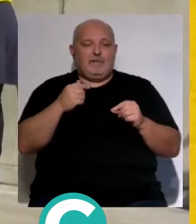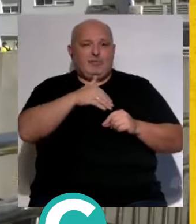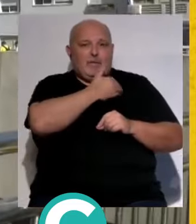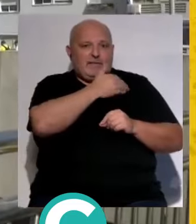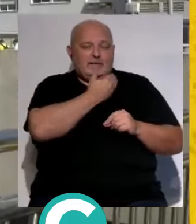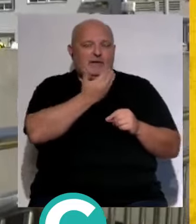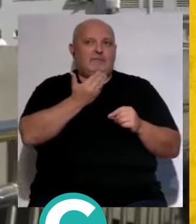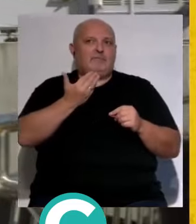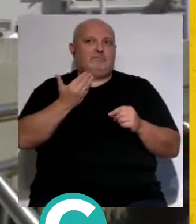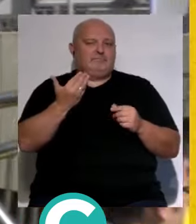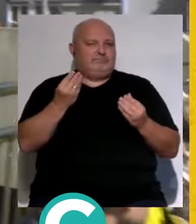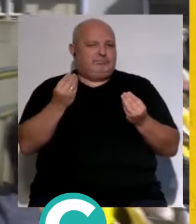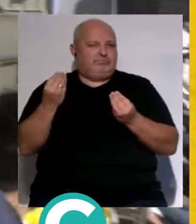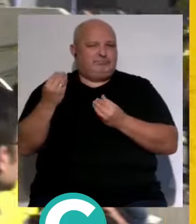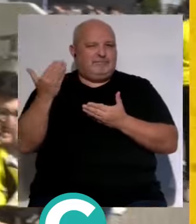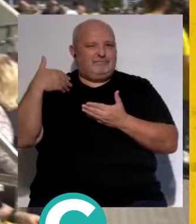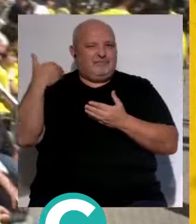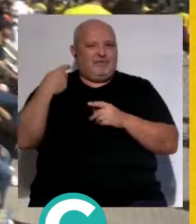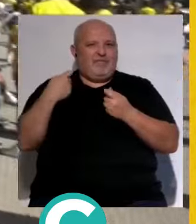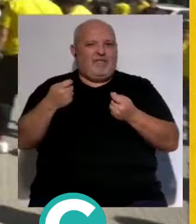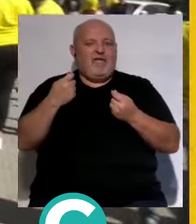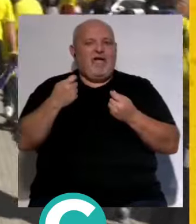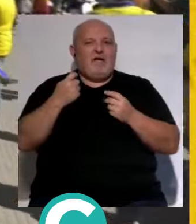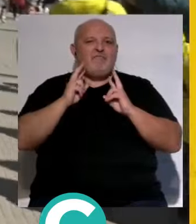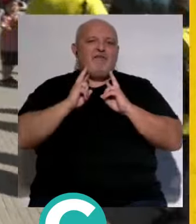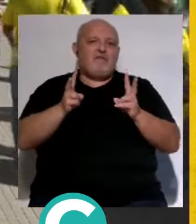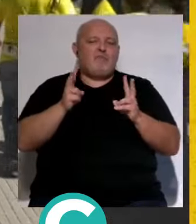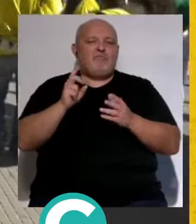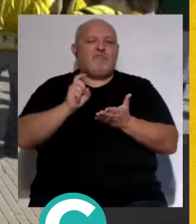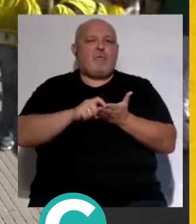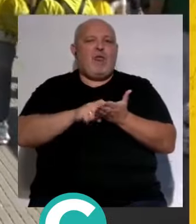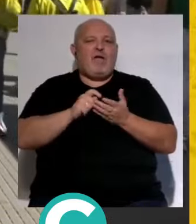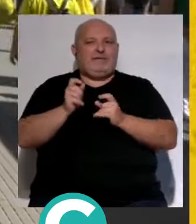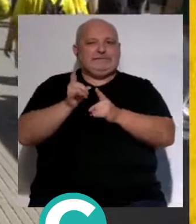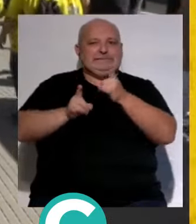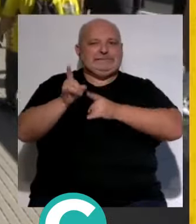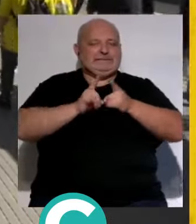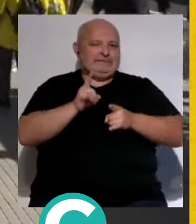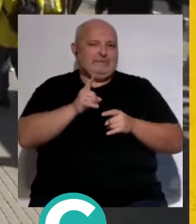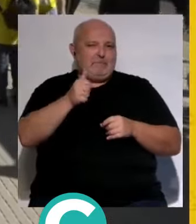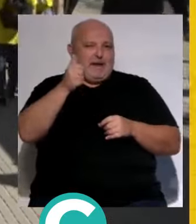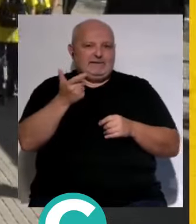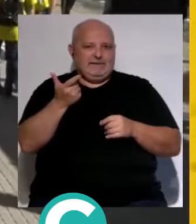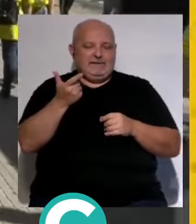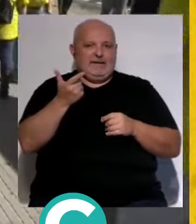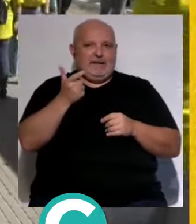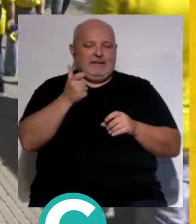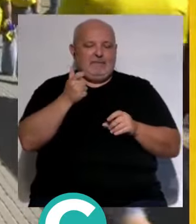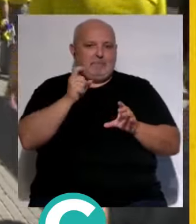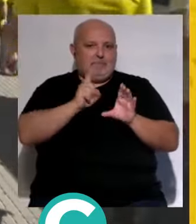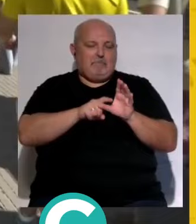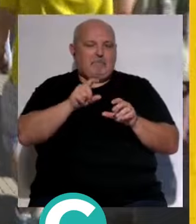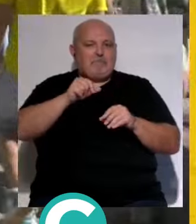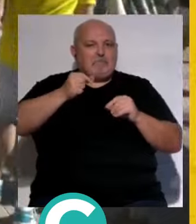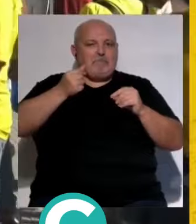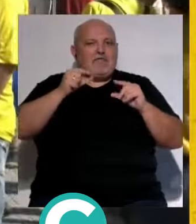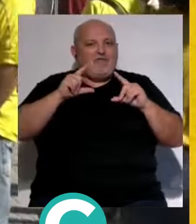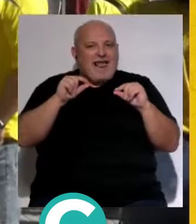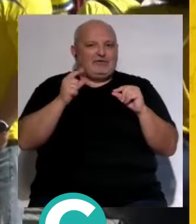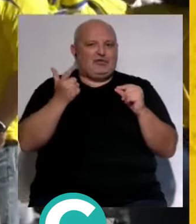estudiante. Es que tiene que estudiarse fórmulas que incentiven a la gente a hacerse socios, a nuevos socios.